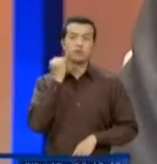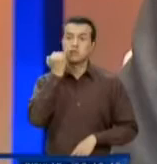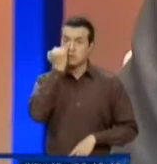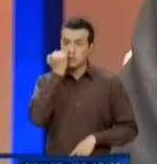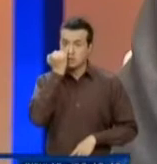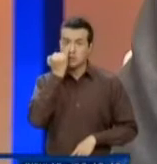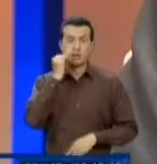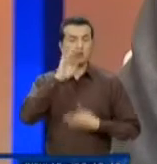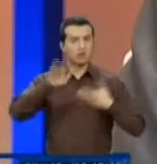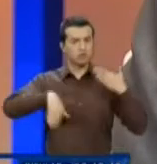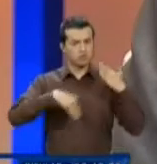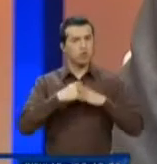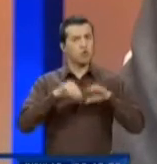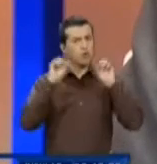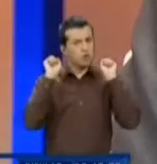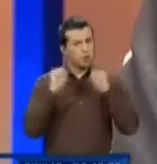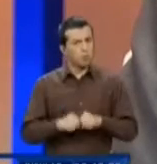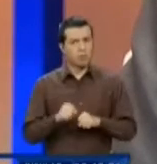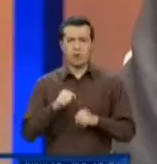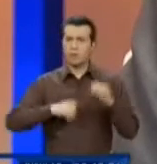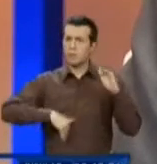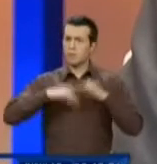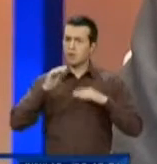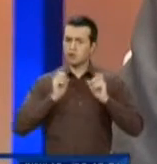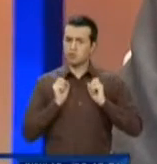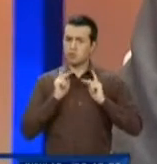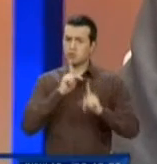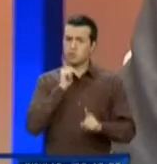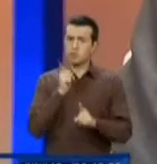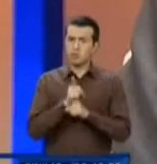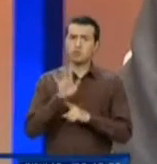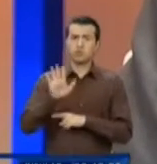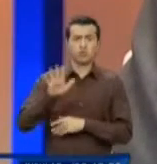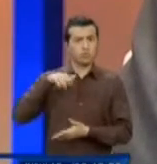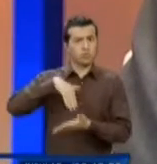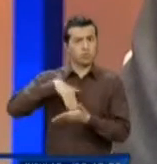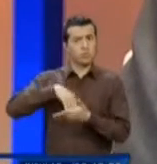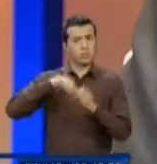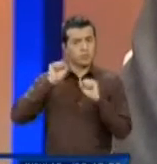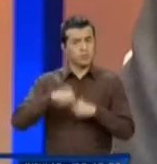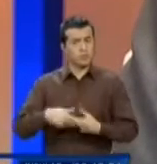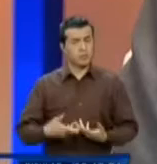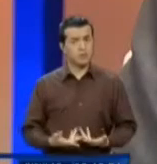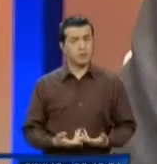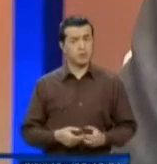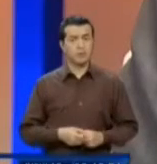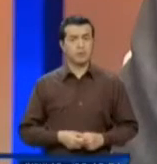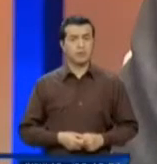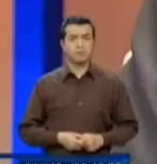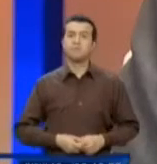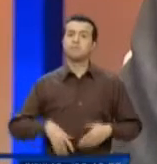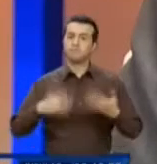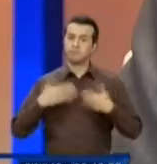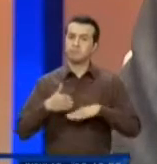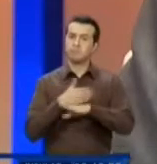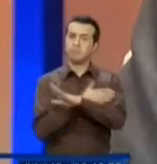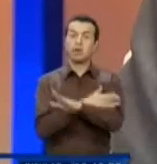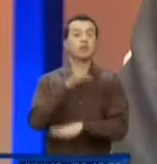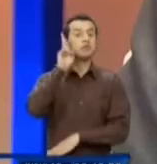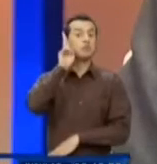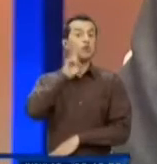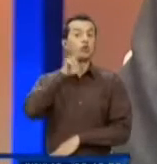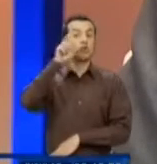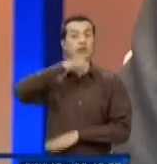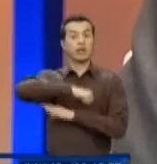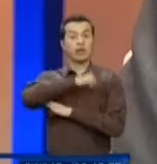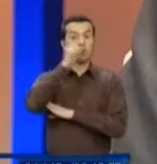indígenas tengan mayores oportunidades para estudiar. Entonces, ya lo dijo Simón Bolívar,